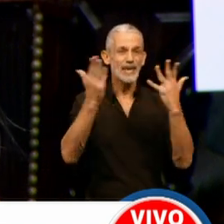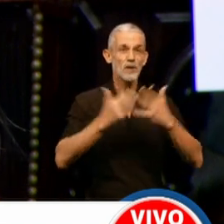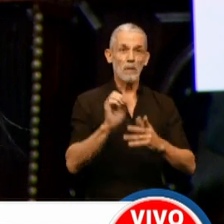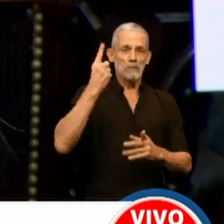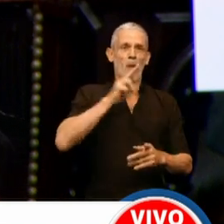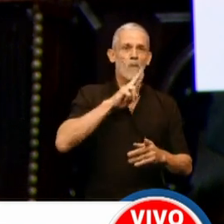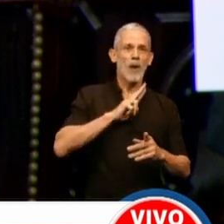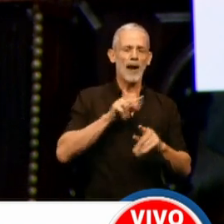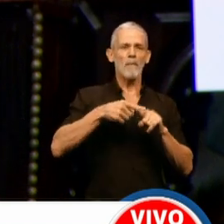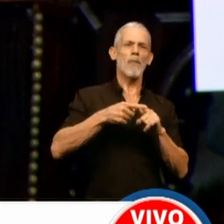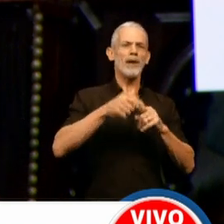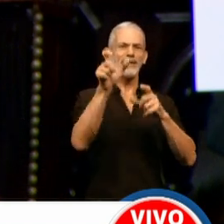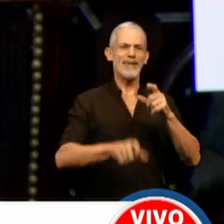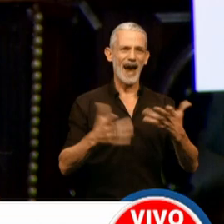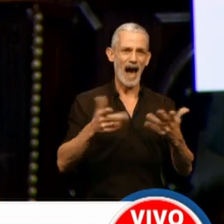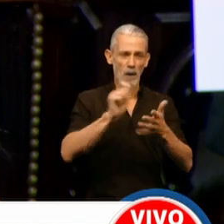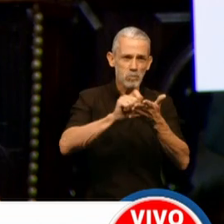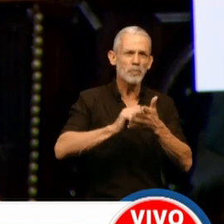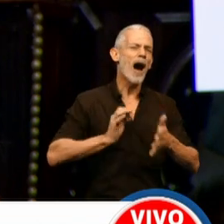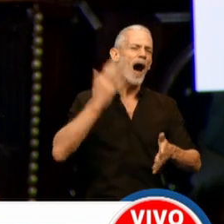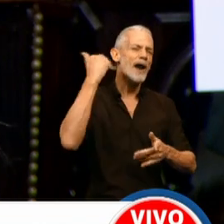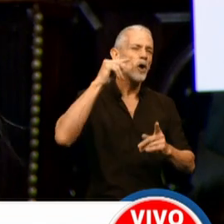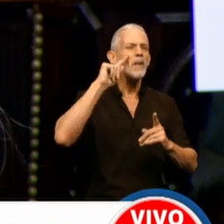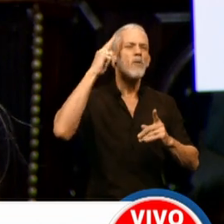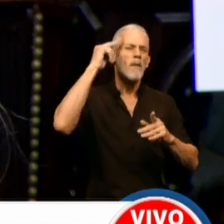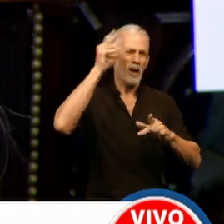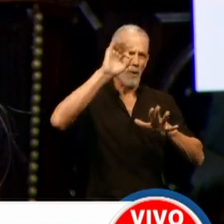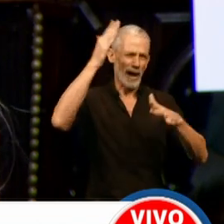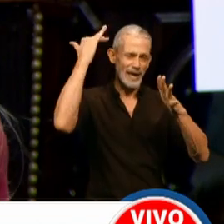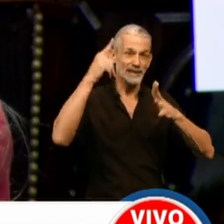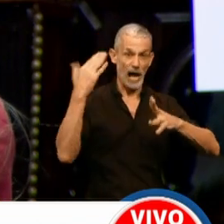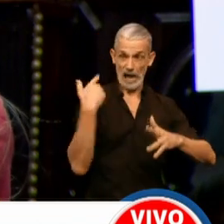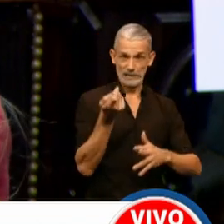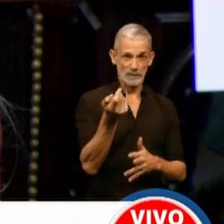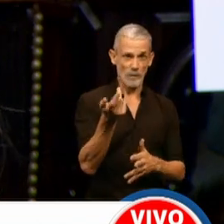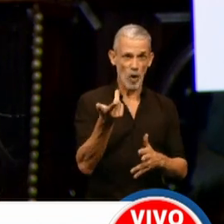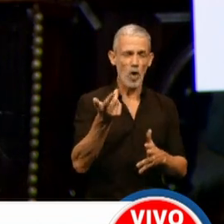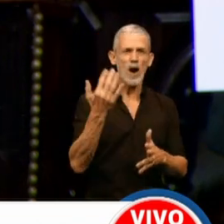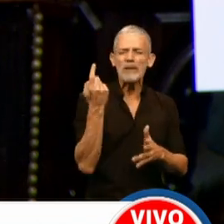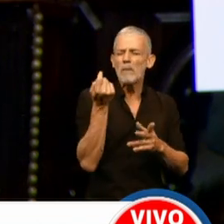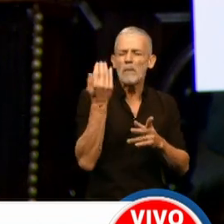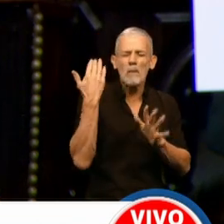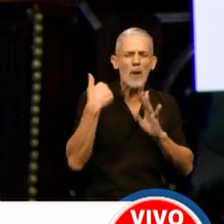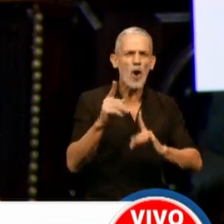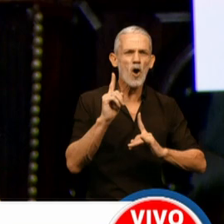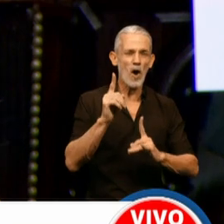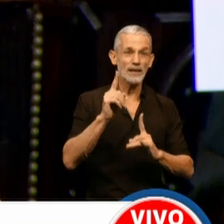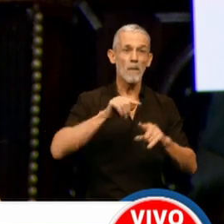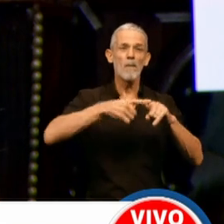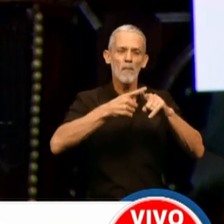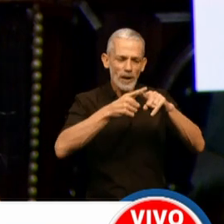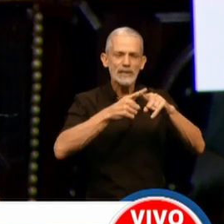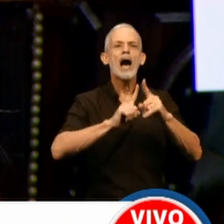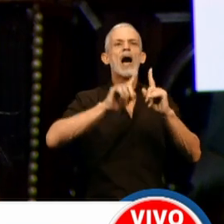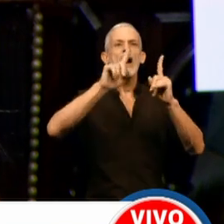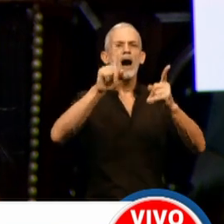secciones políticas de página 2 y de clarín esté orando del año 90 hace muy poquito atrás solamente muy poquito atrás la política